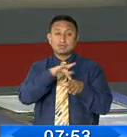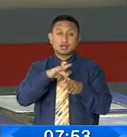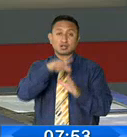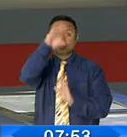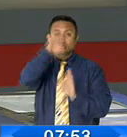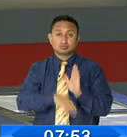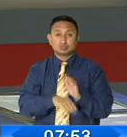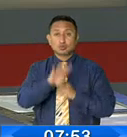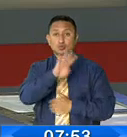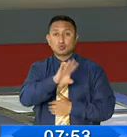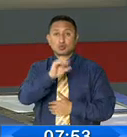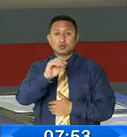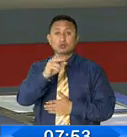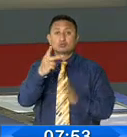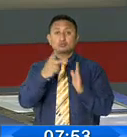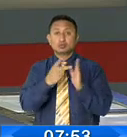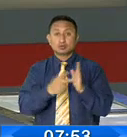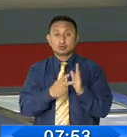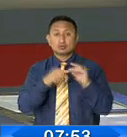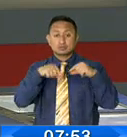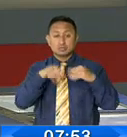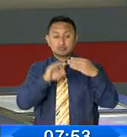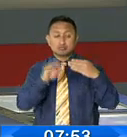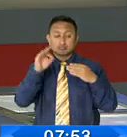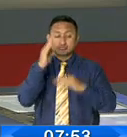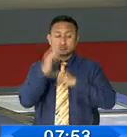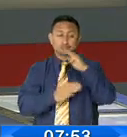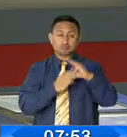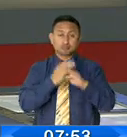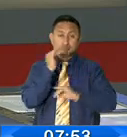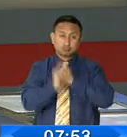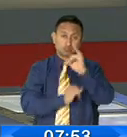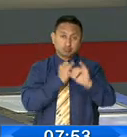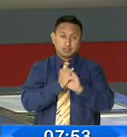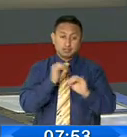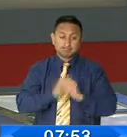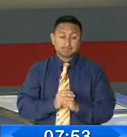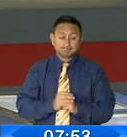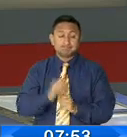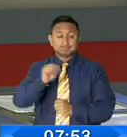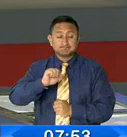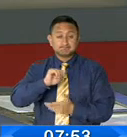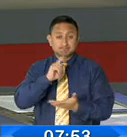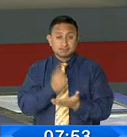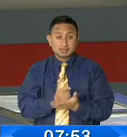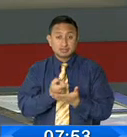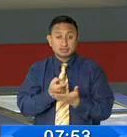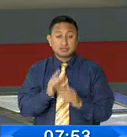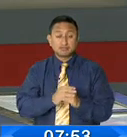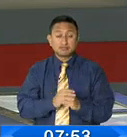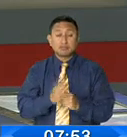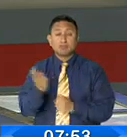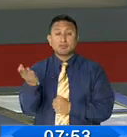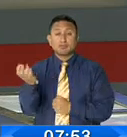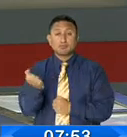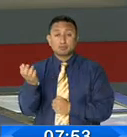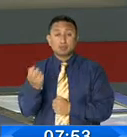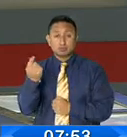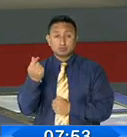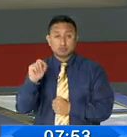400 puntos de acuerdo a los indicadores de mercados internacionales. De igual manera, aumentó el precio de los bonos soberanos del